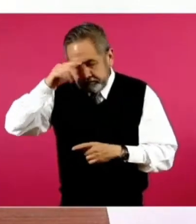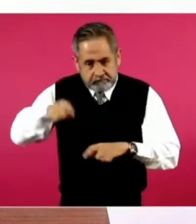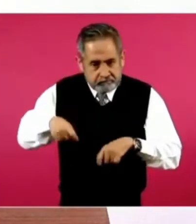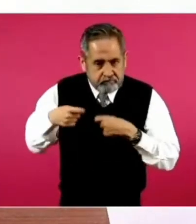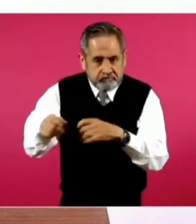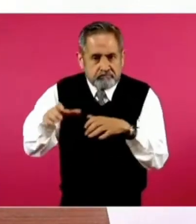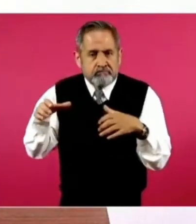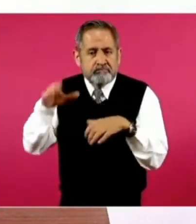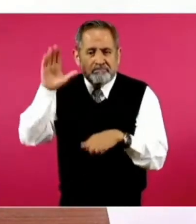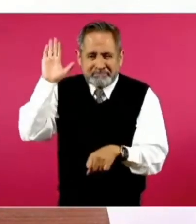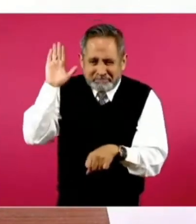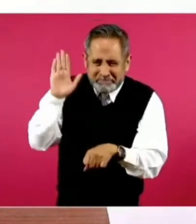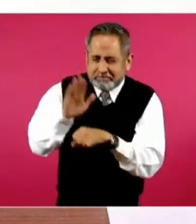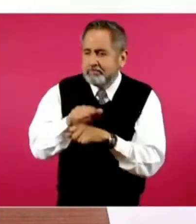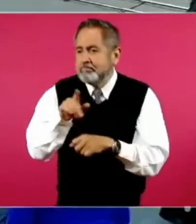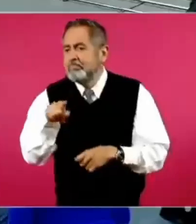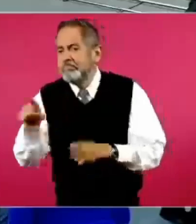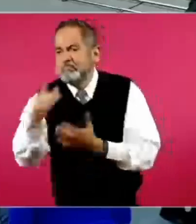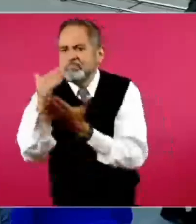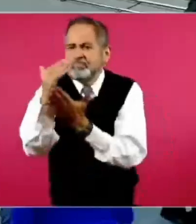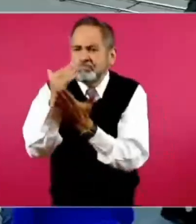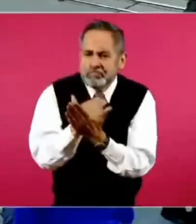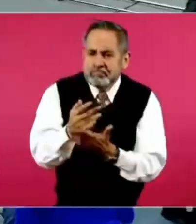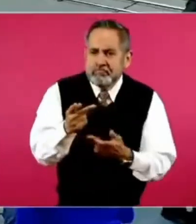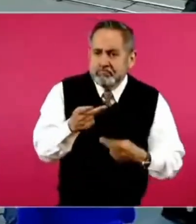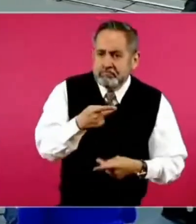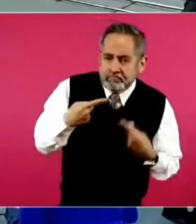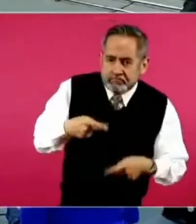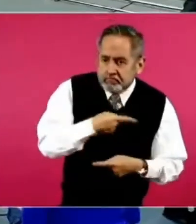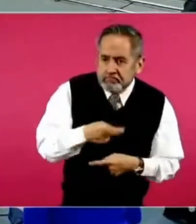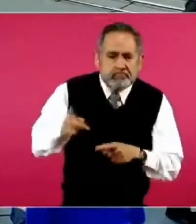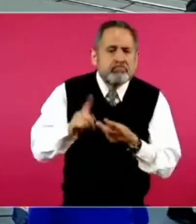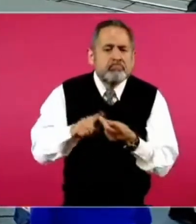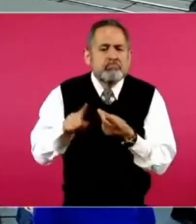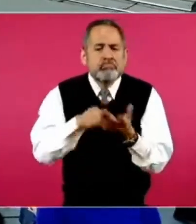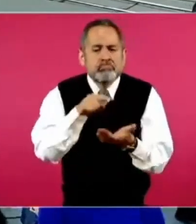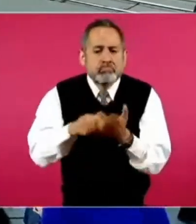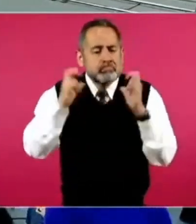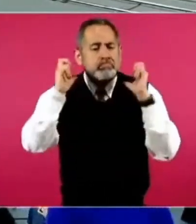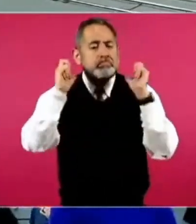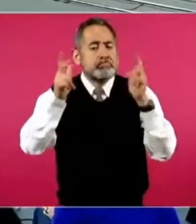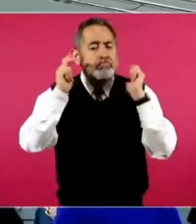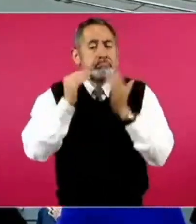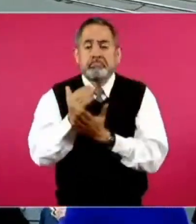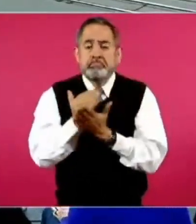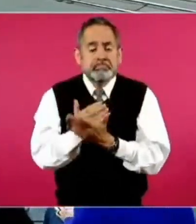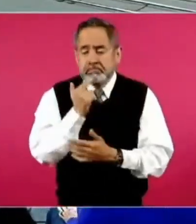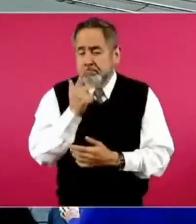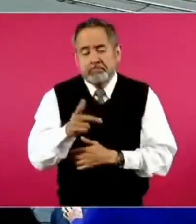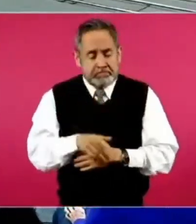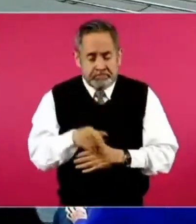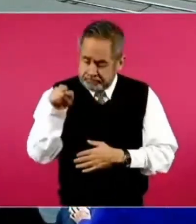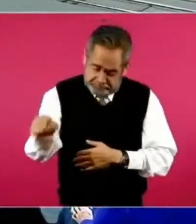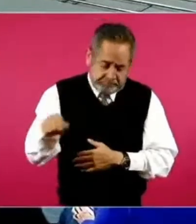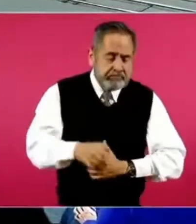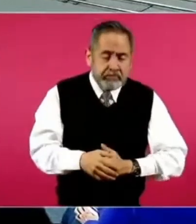habido más disminución de pobreza es Chiapas.